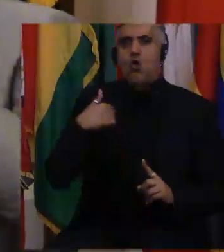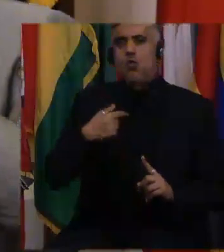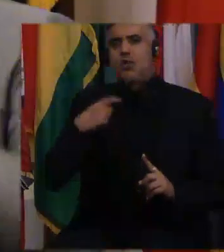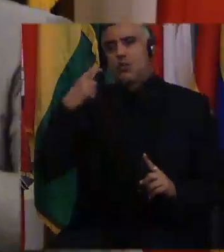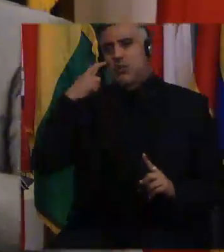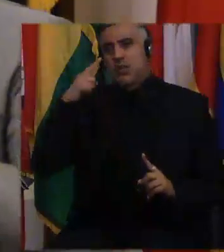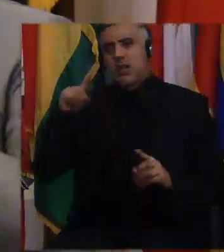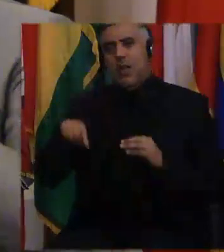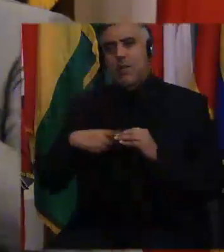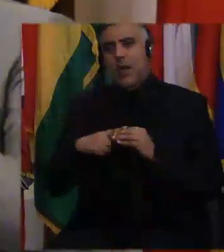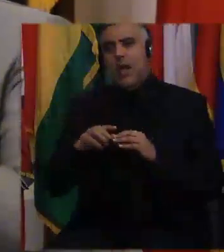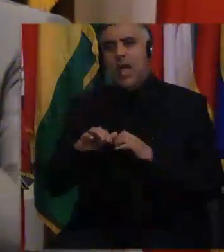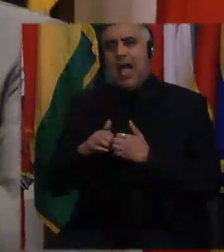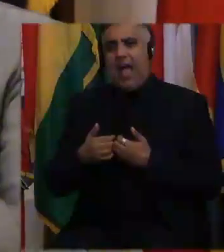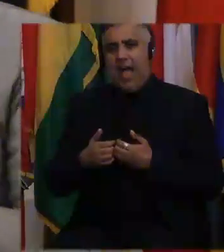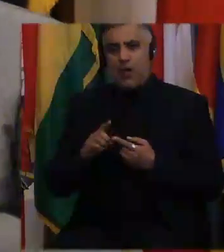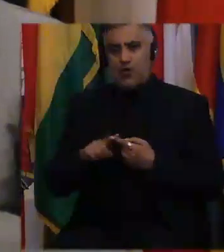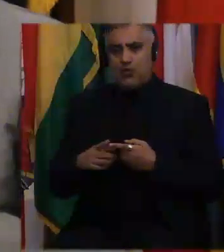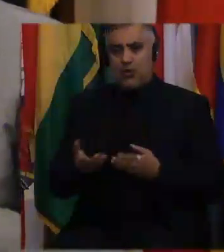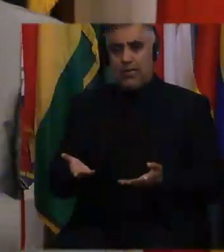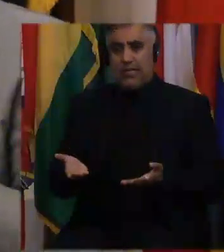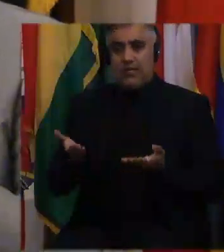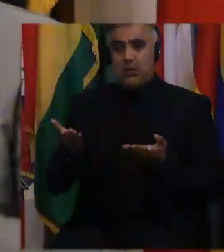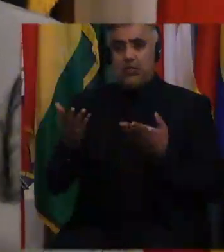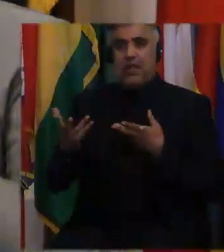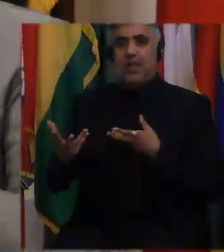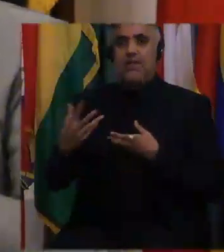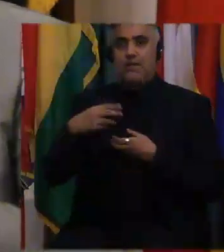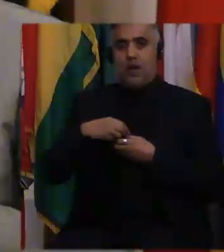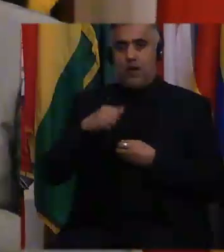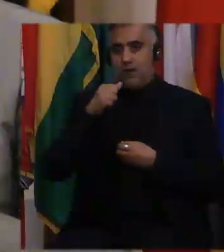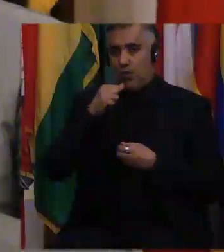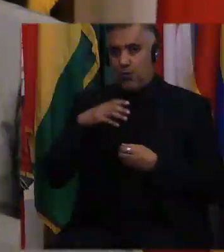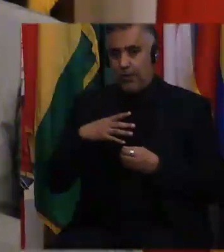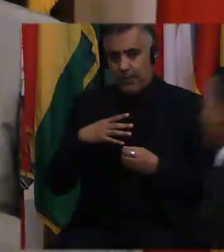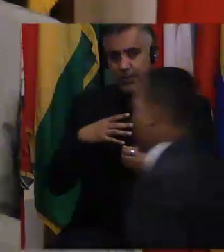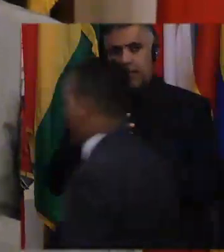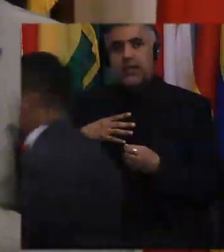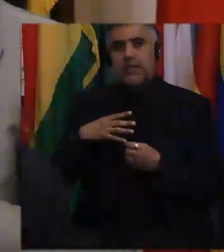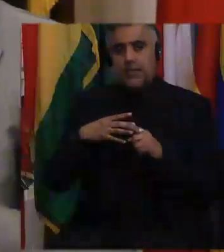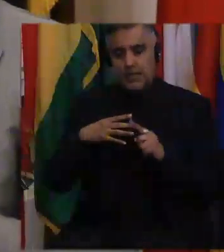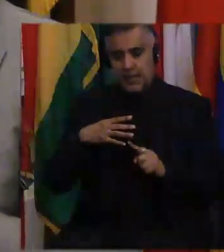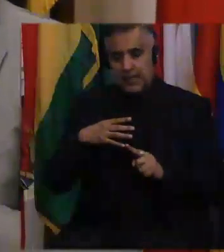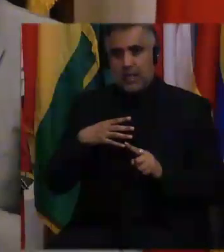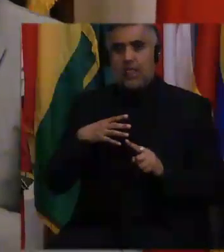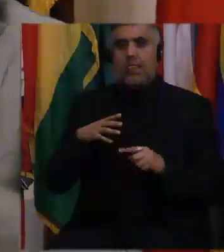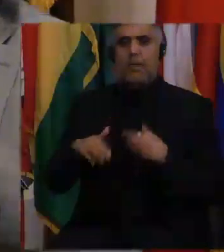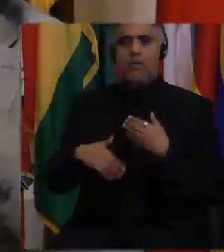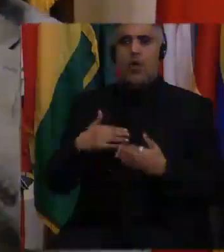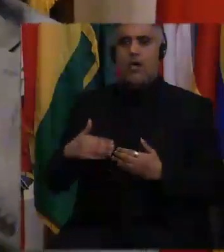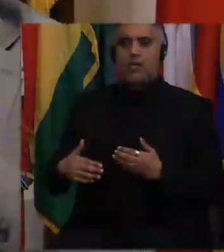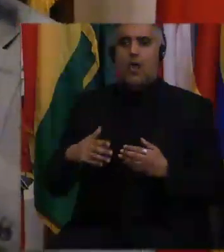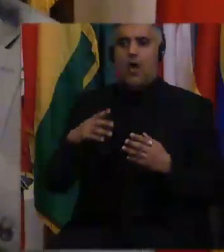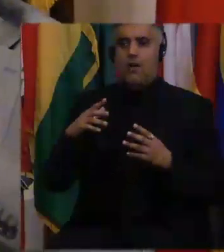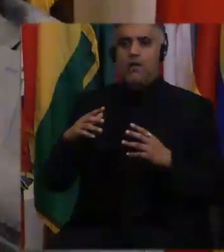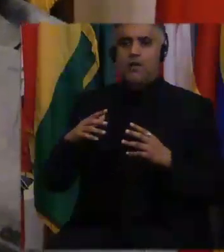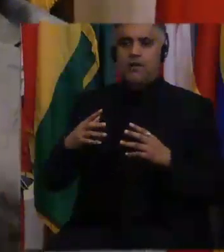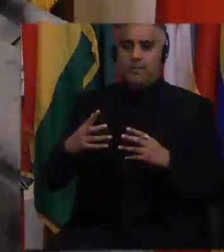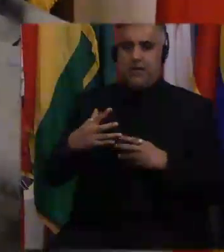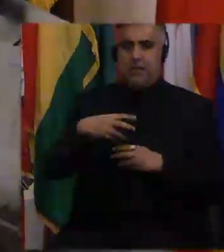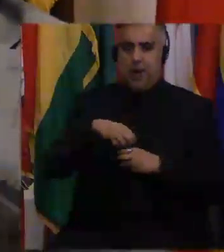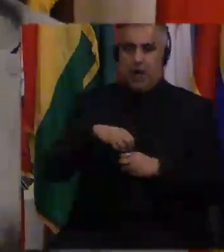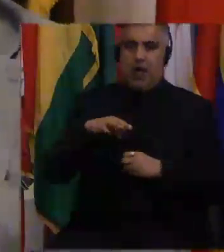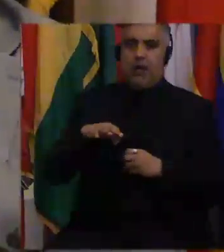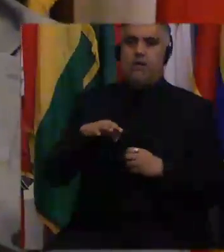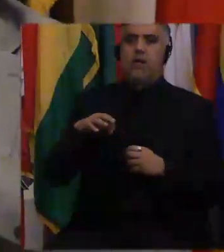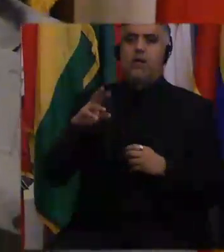más involucrar la participación de la mujer en los procesos de formulación de las políticas públicas, yo creo que es importante. No solo las